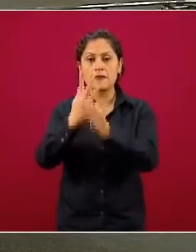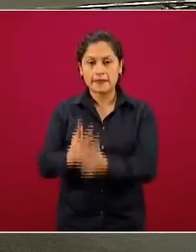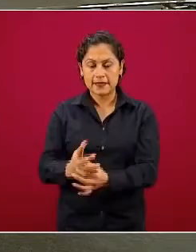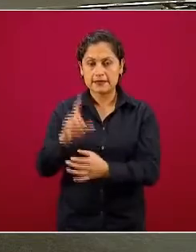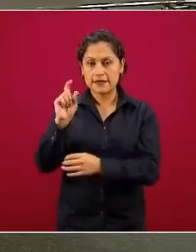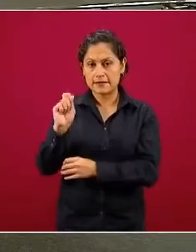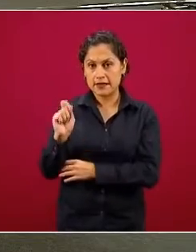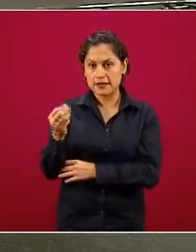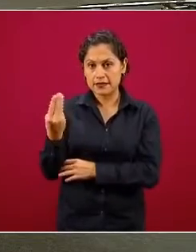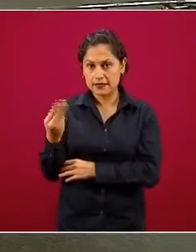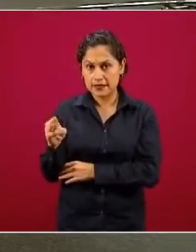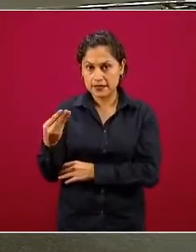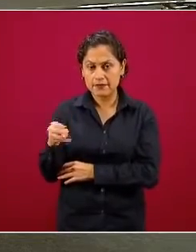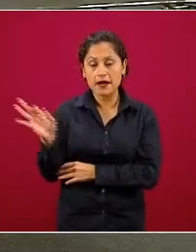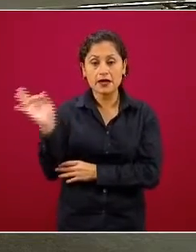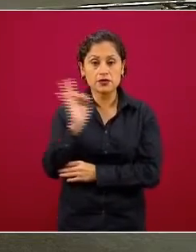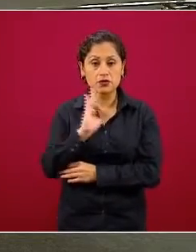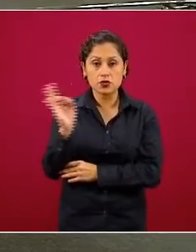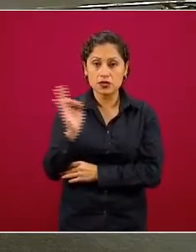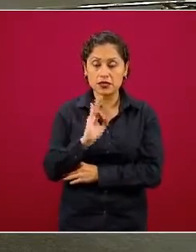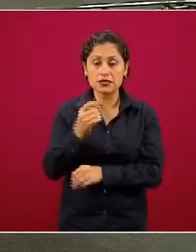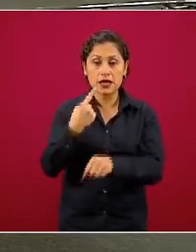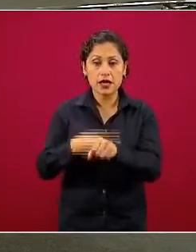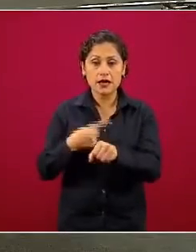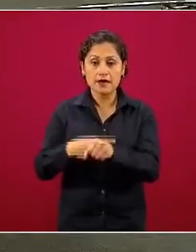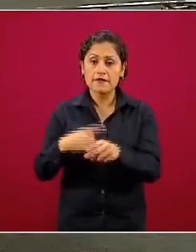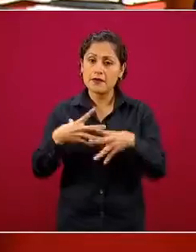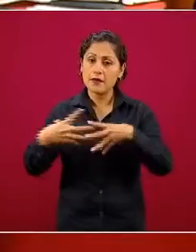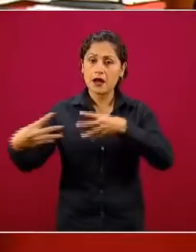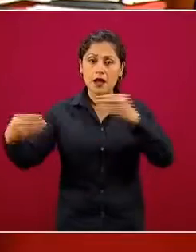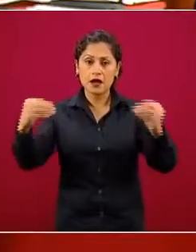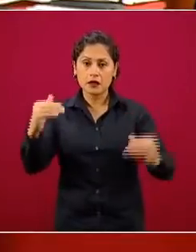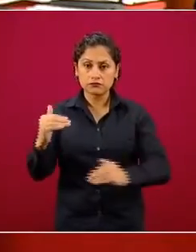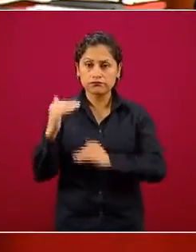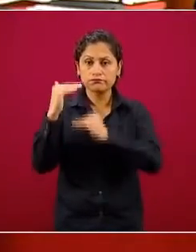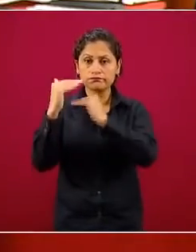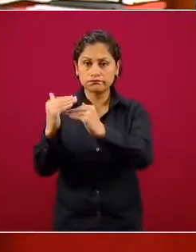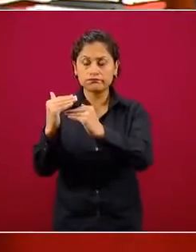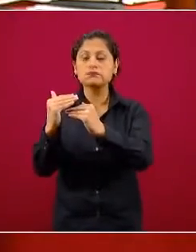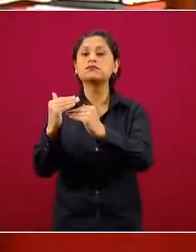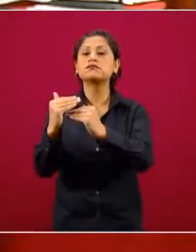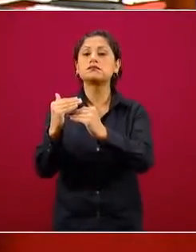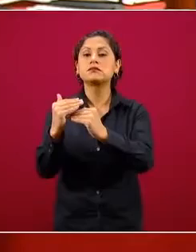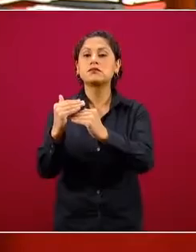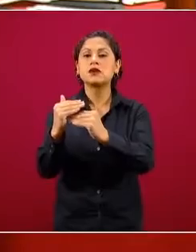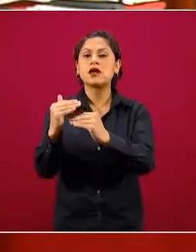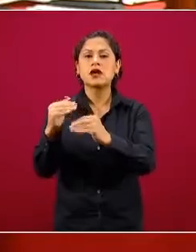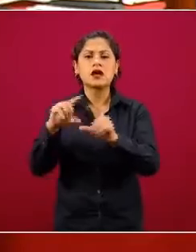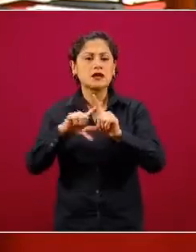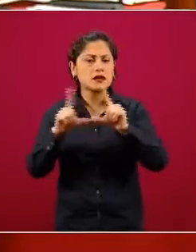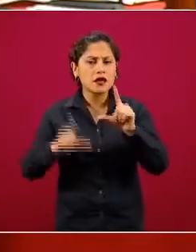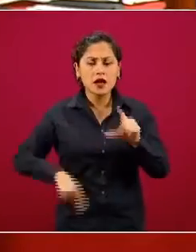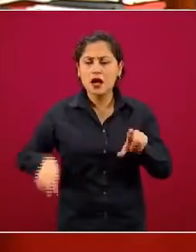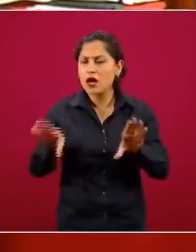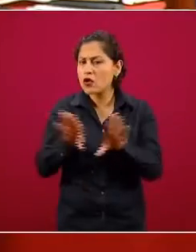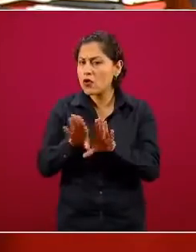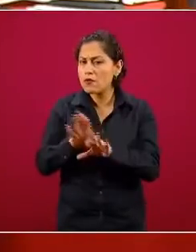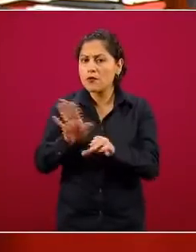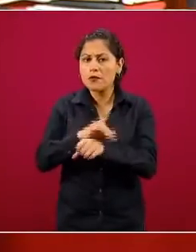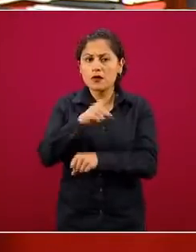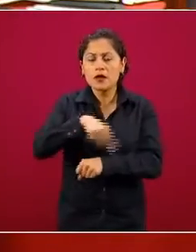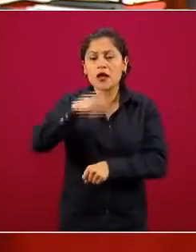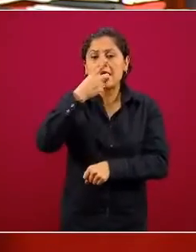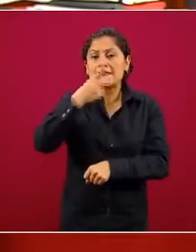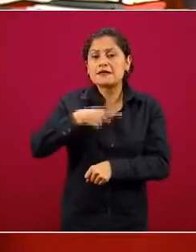mes, de que pueda concluir ya el pico de contagios a nivel nacional? ¿Cómo está? Siendo que ambos nos decían que Cancún, otras ciudades están a